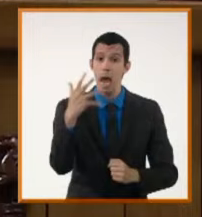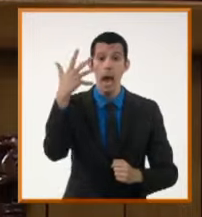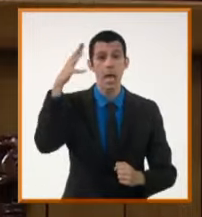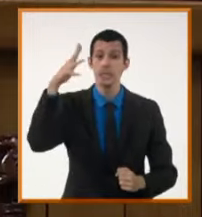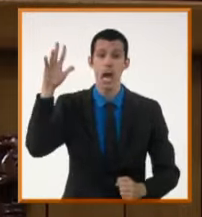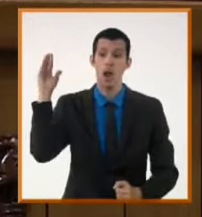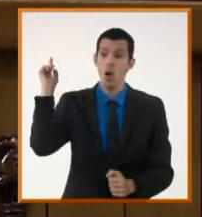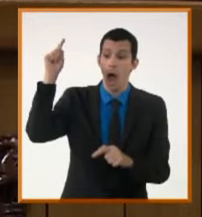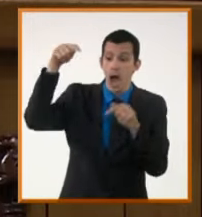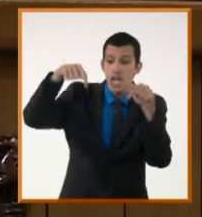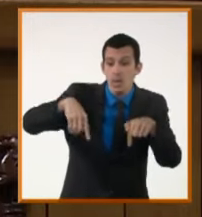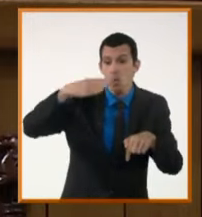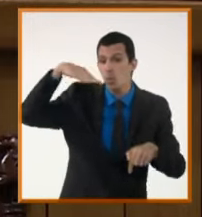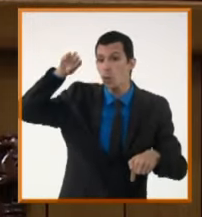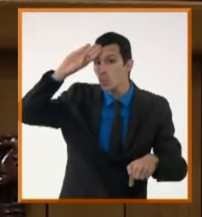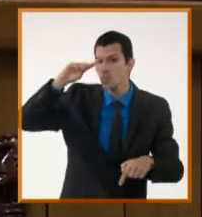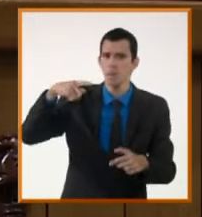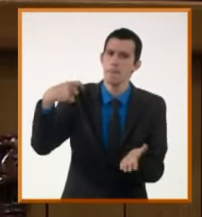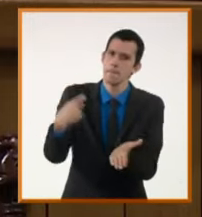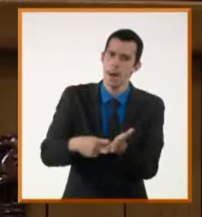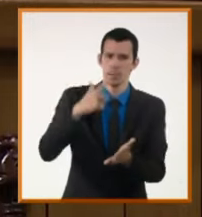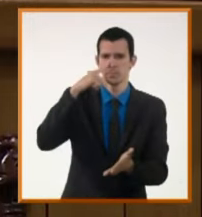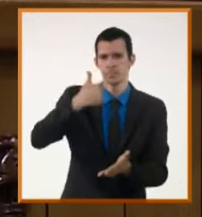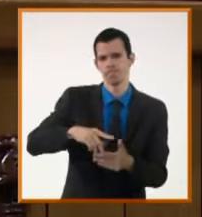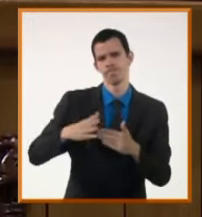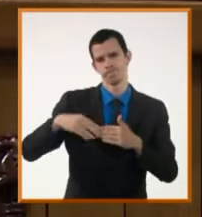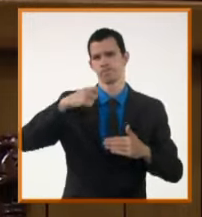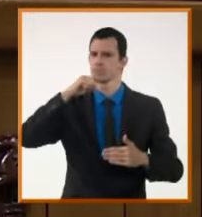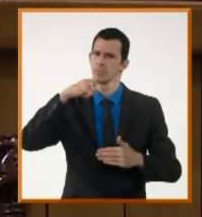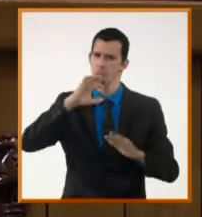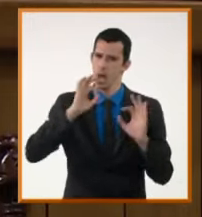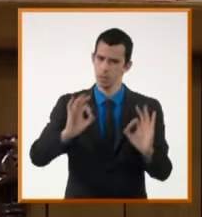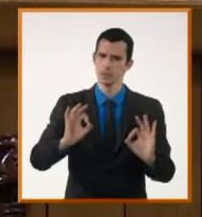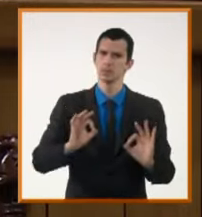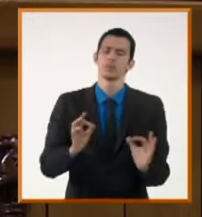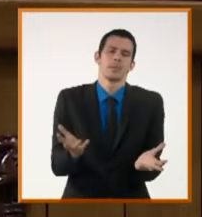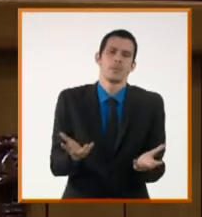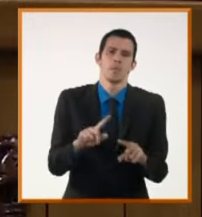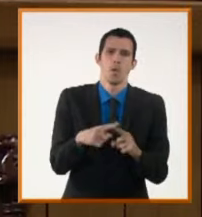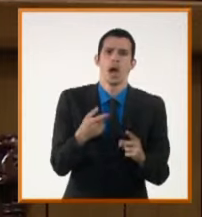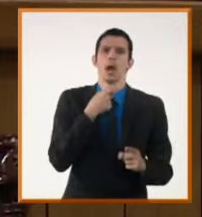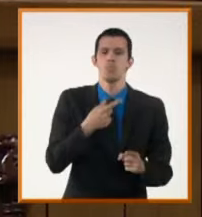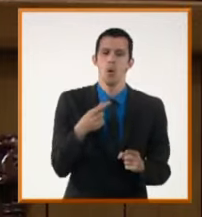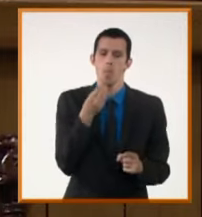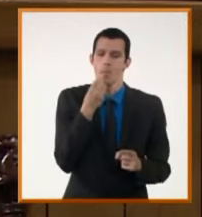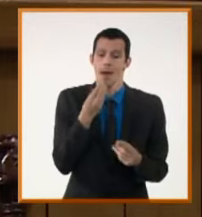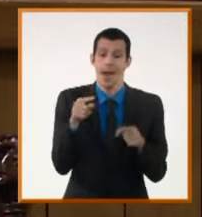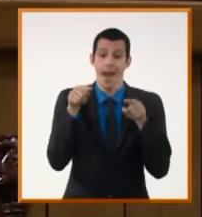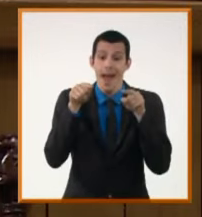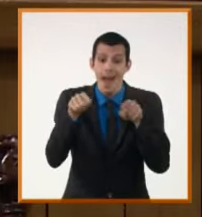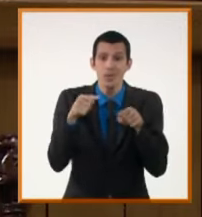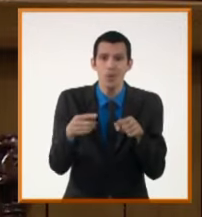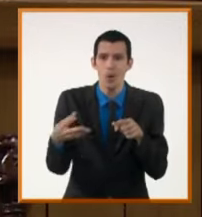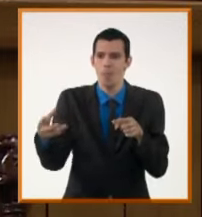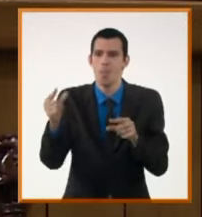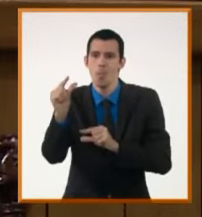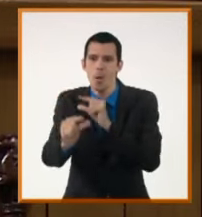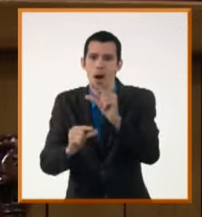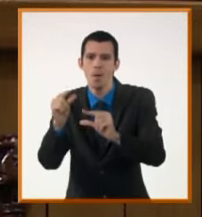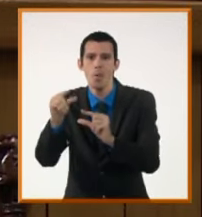seguir adquiriendo más combustible para poder enfrentar y dinamizar la economía del país y todos los